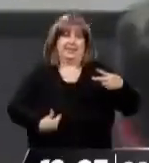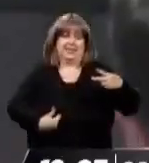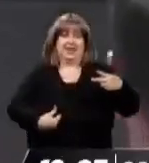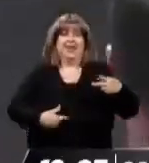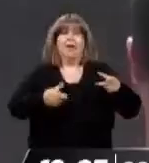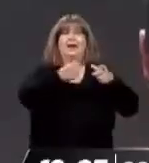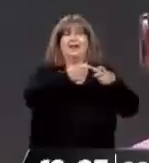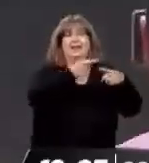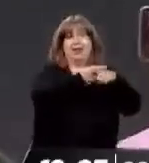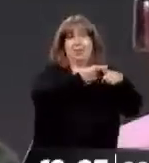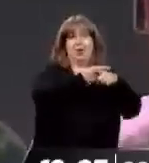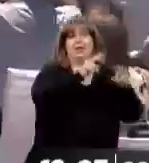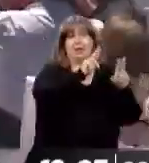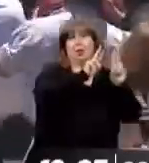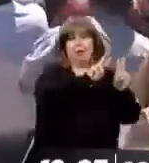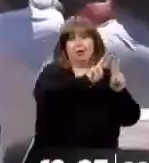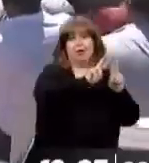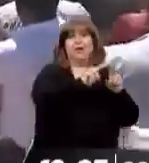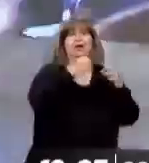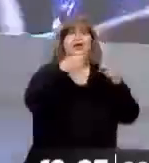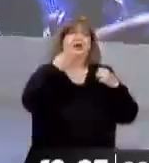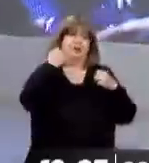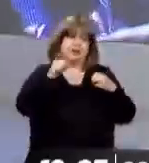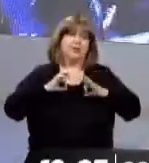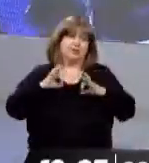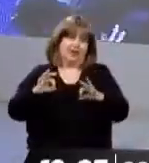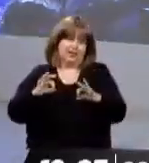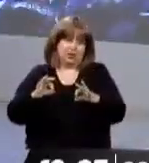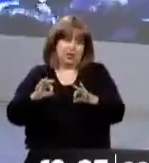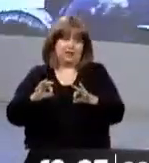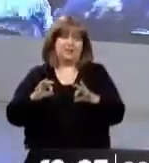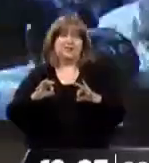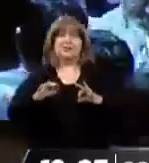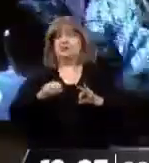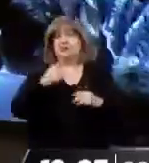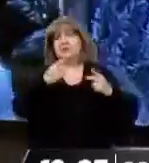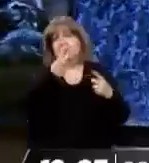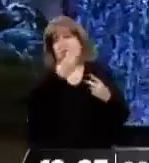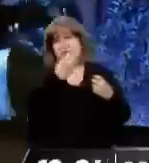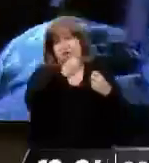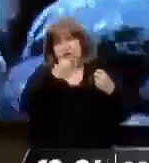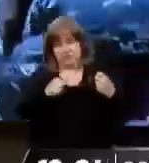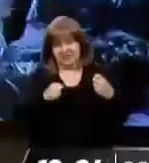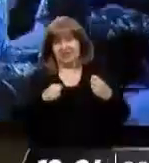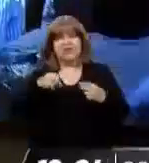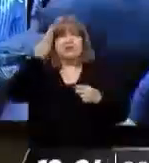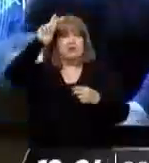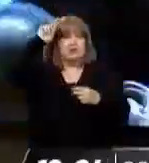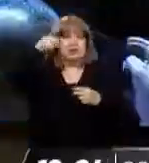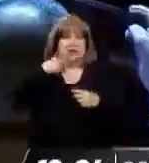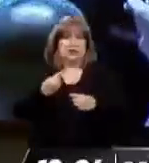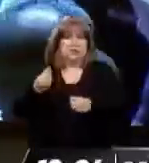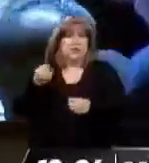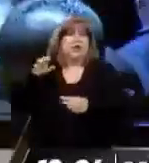Dijo que era una actitud poco democrática no recibirlo al presidente, un comunicado, y una actitud poco republicana, recordando de